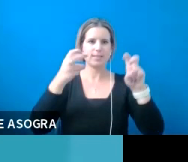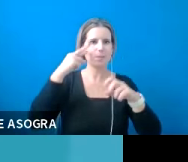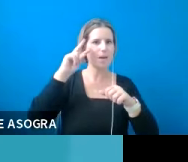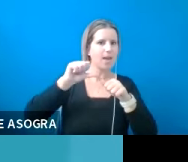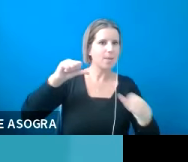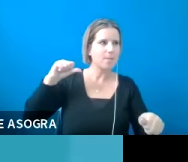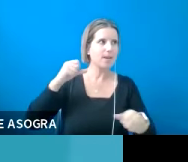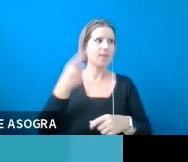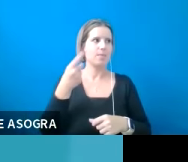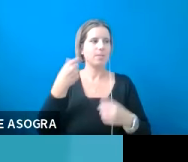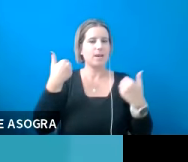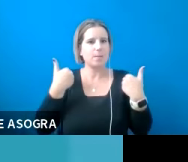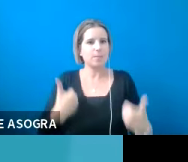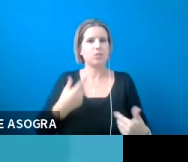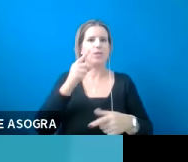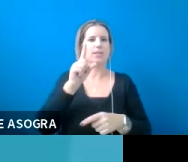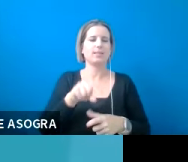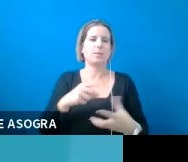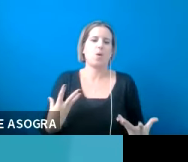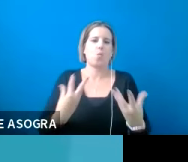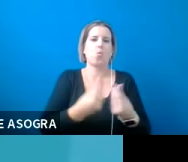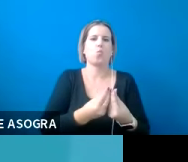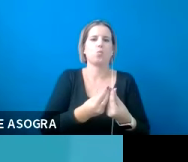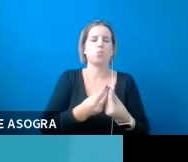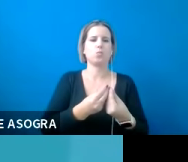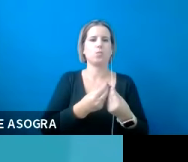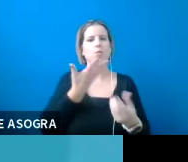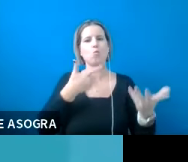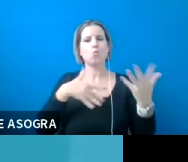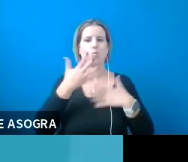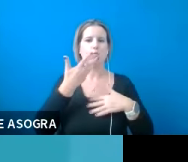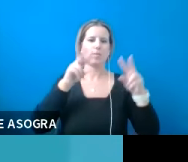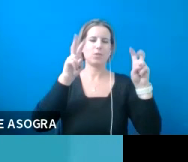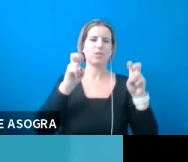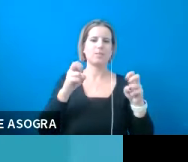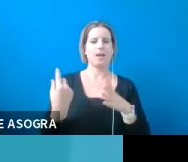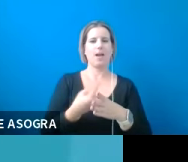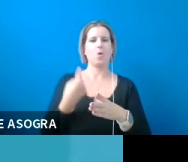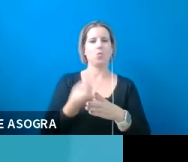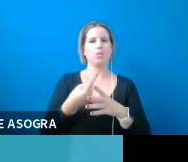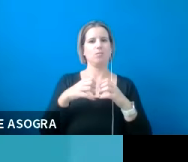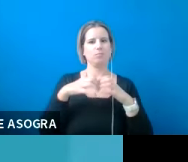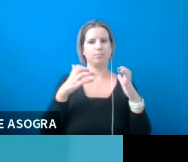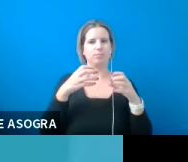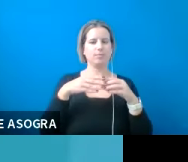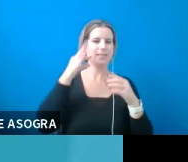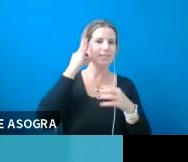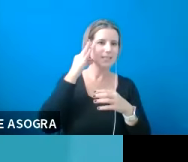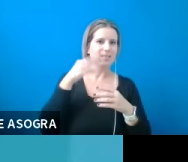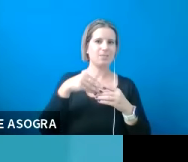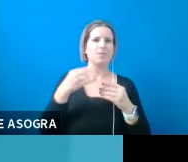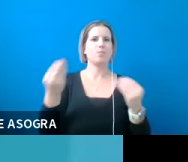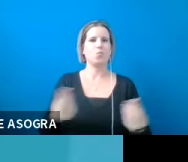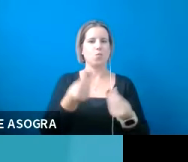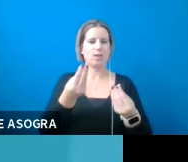en primera persona y construir conjuntamente el conocimiento sobre el autismo en niñas y en mujeres el venir a cubrir ese